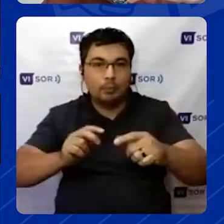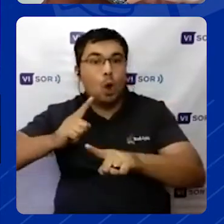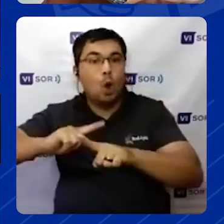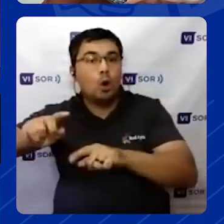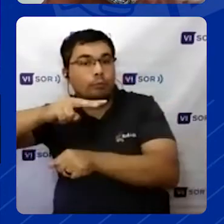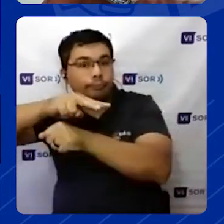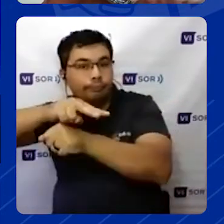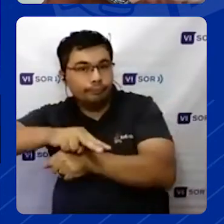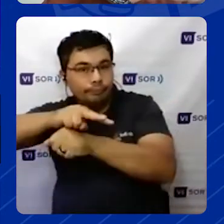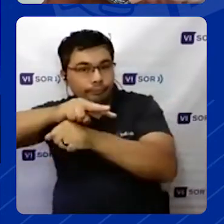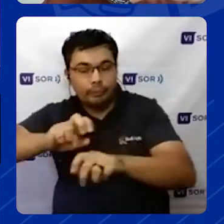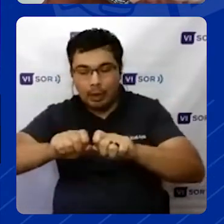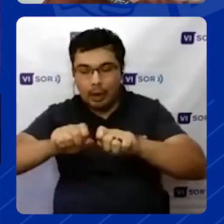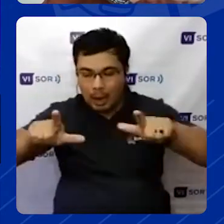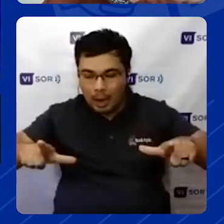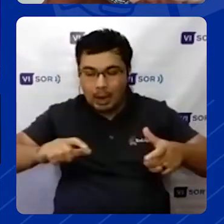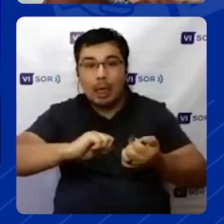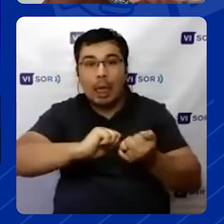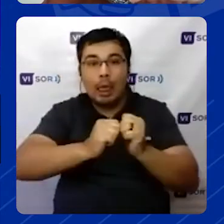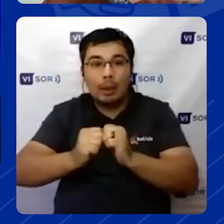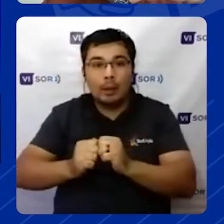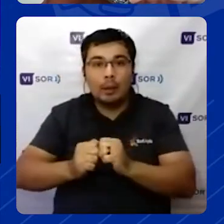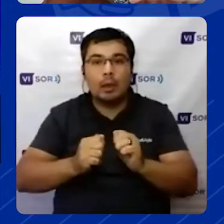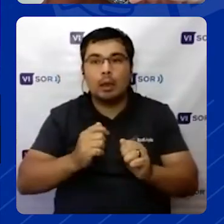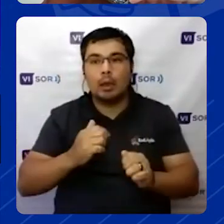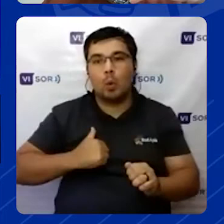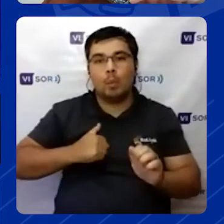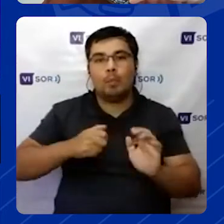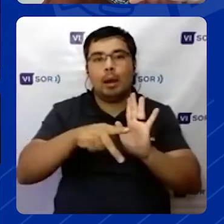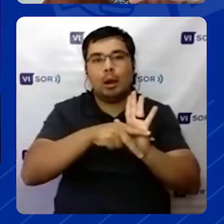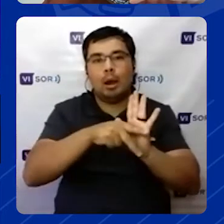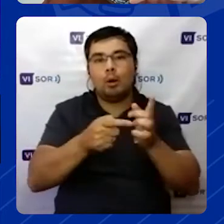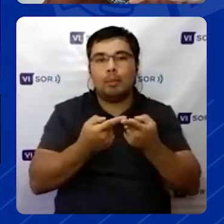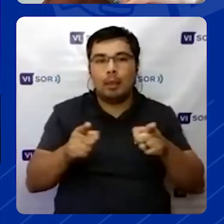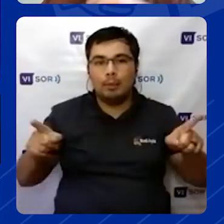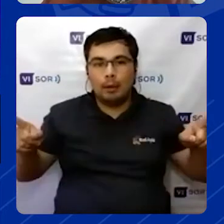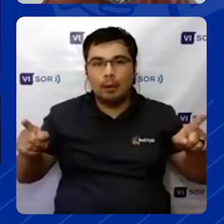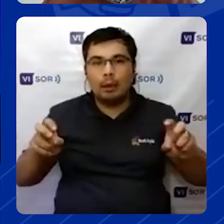las normas, que cumple las distintas normas y el tema de diseño.